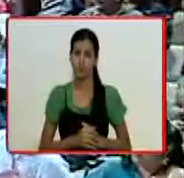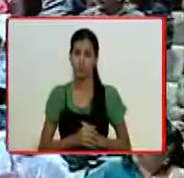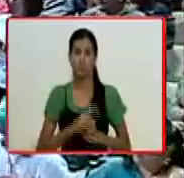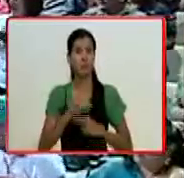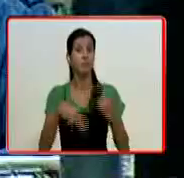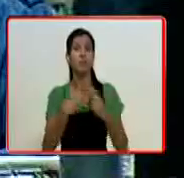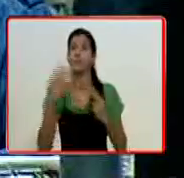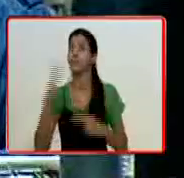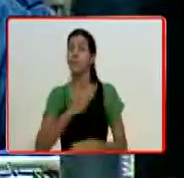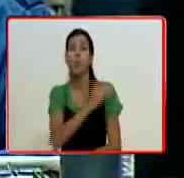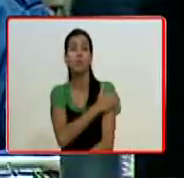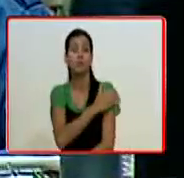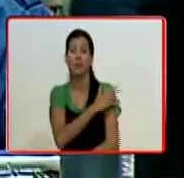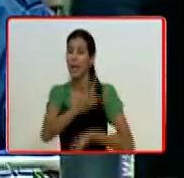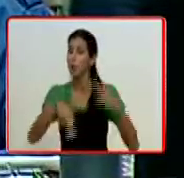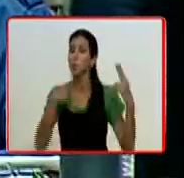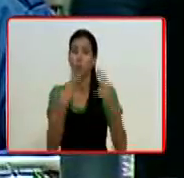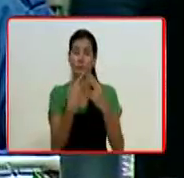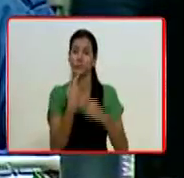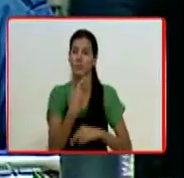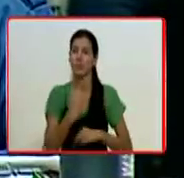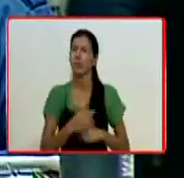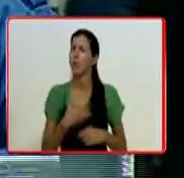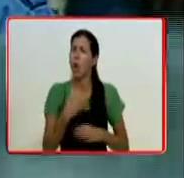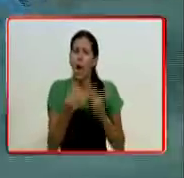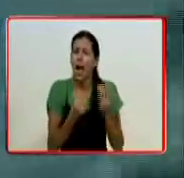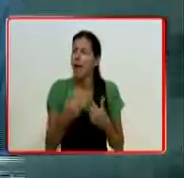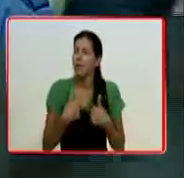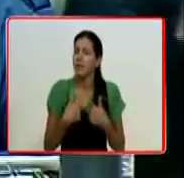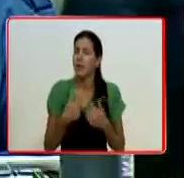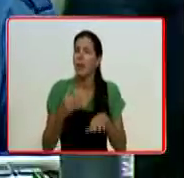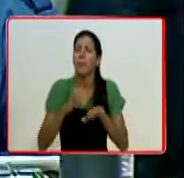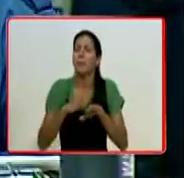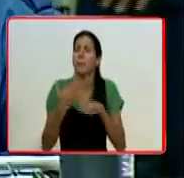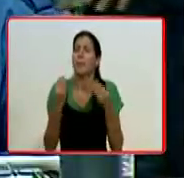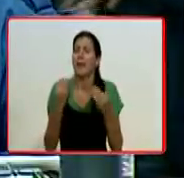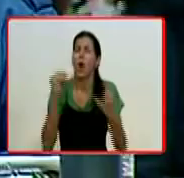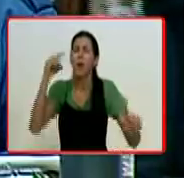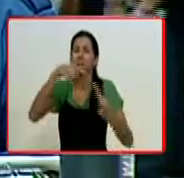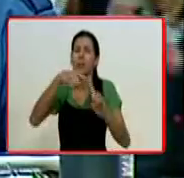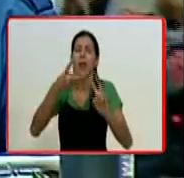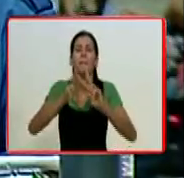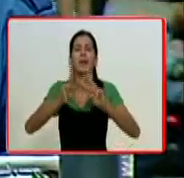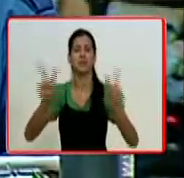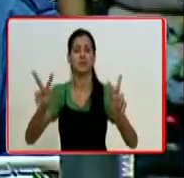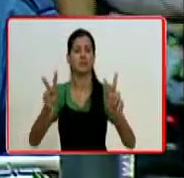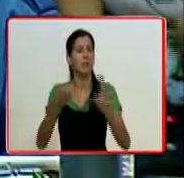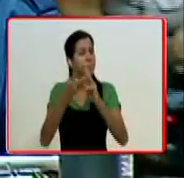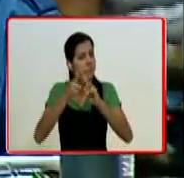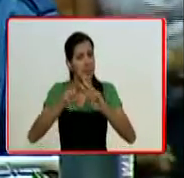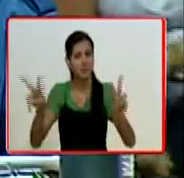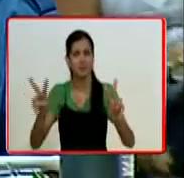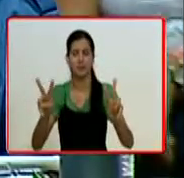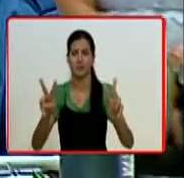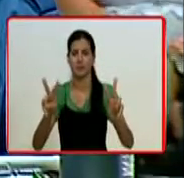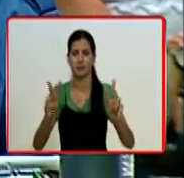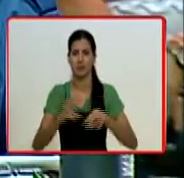Yo todo lo que hago, lo hago por la paz. Paz.